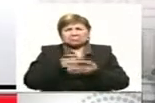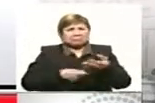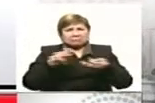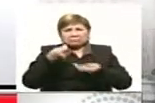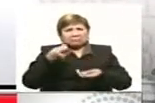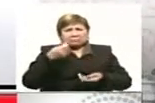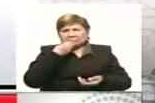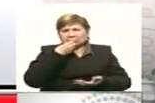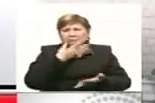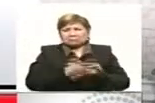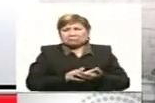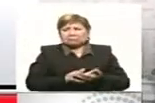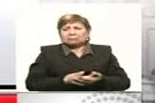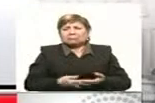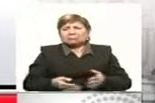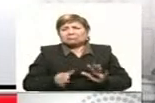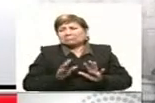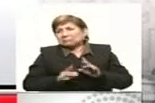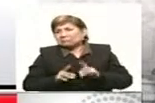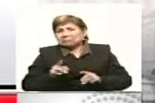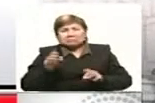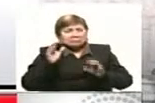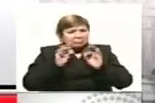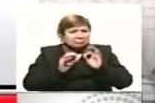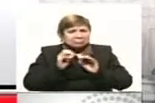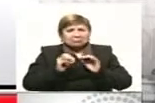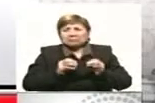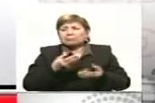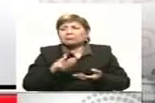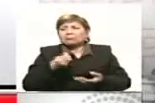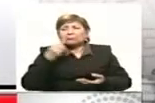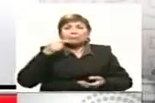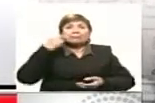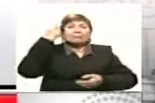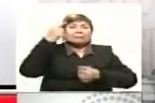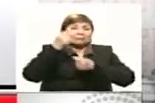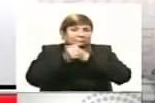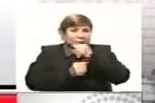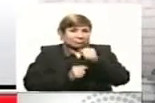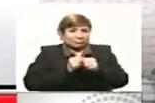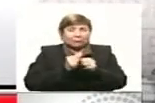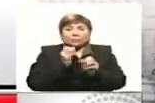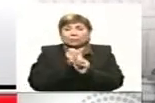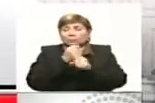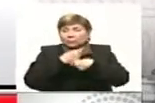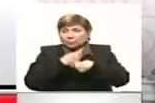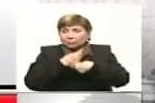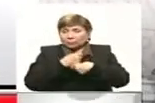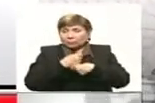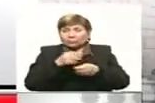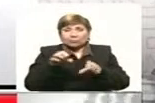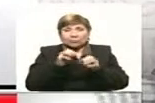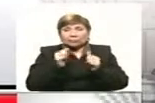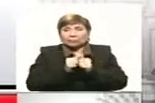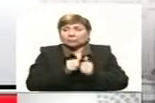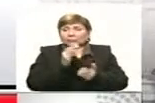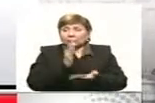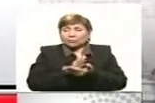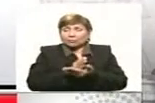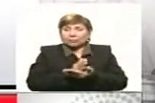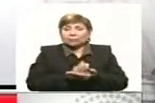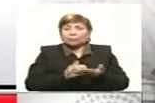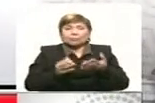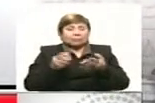bien, a veces sucede, y no se calculó bien para el siguiente año. O la obra, el contrato ha sido reformulado y ahora tiene